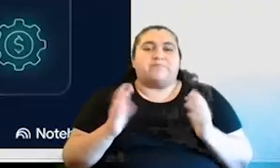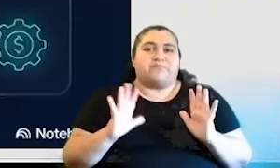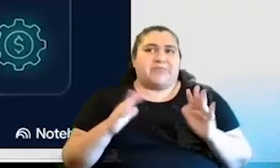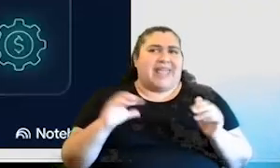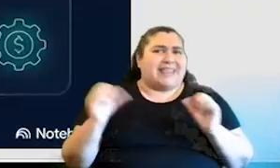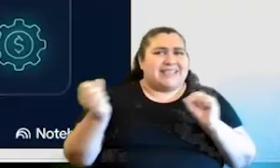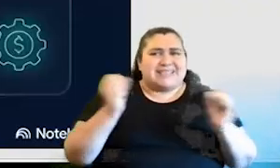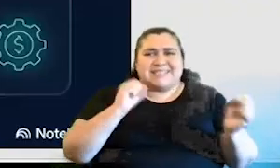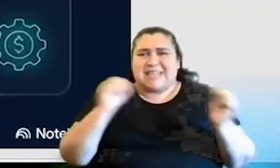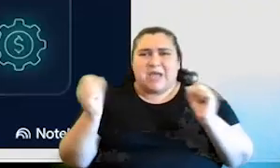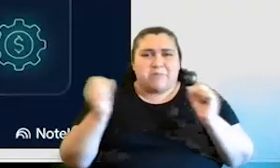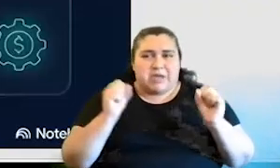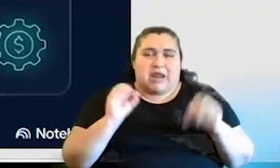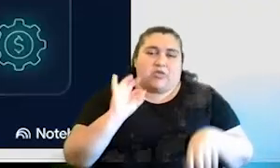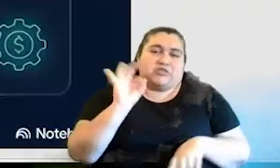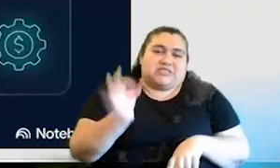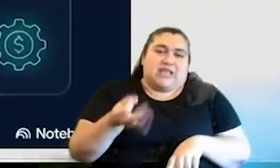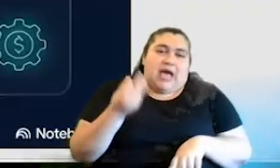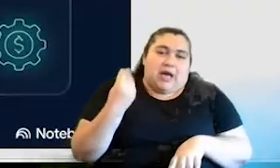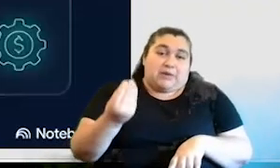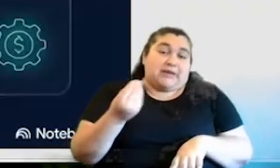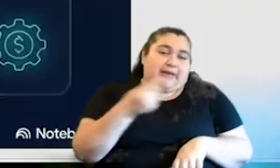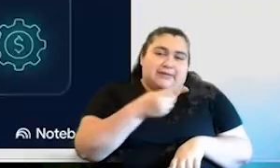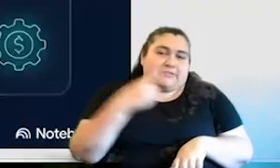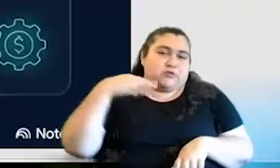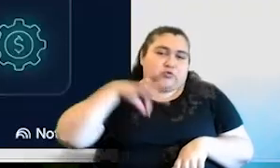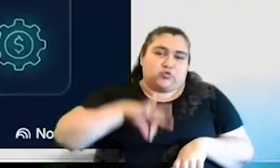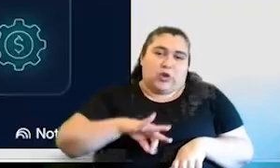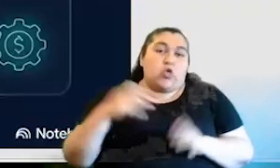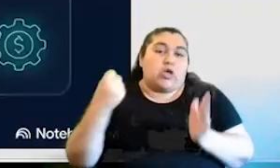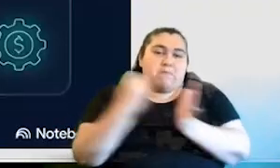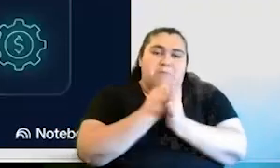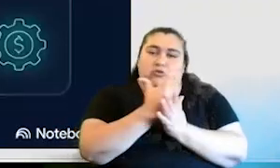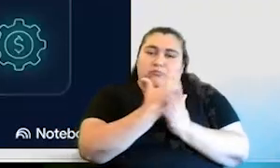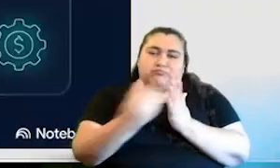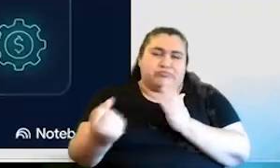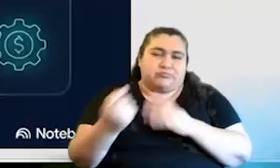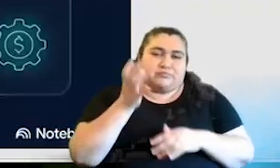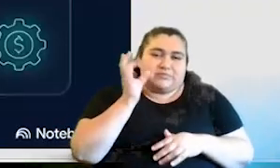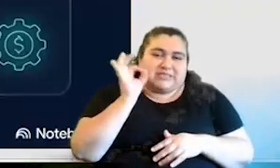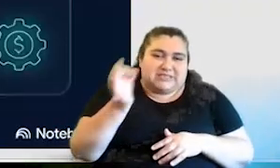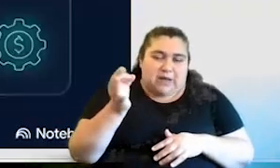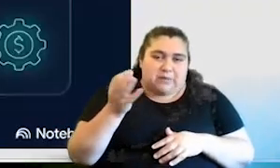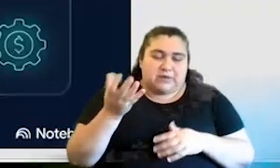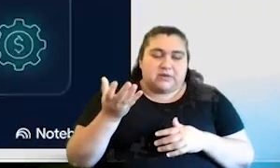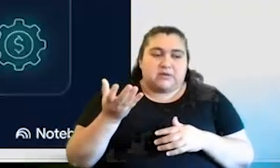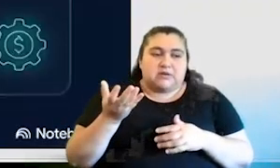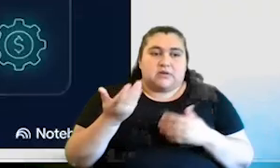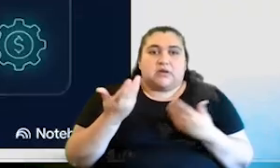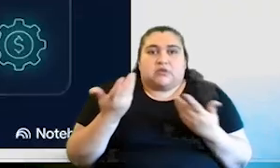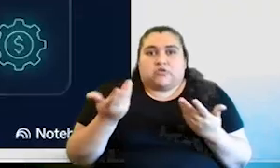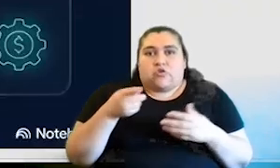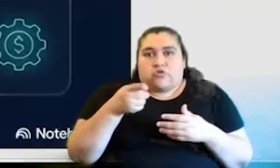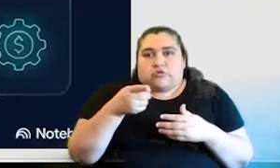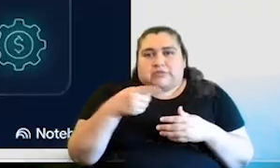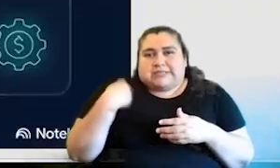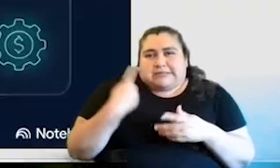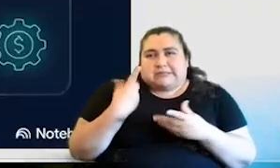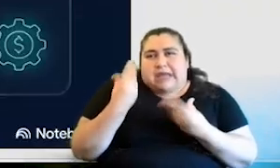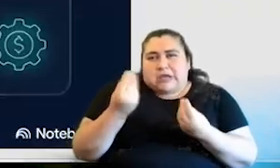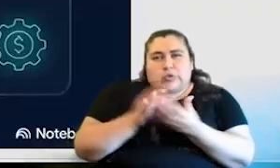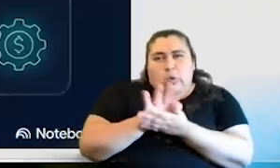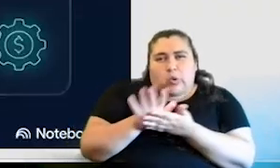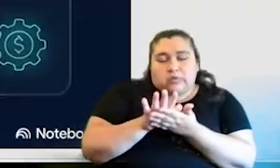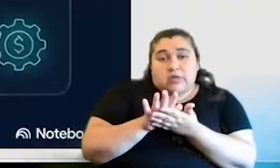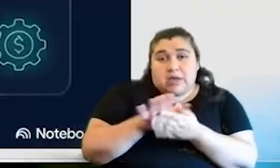desesperados porque saben que eso es un impacto directo en su bolsillo, les tratamos de dar una ayuda, pero la realidad